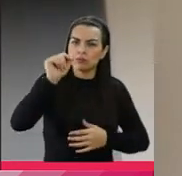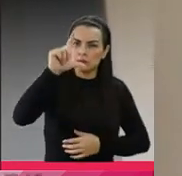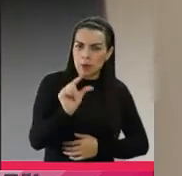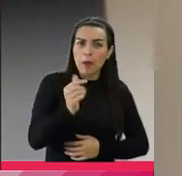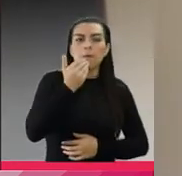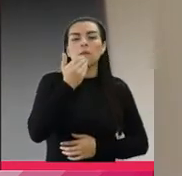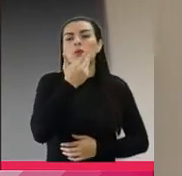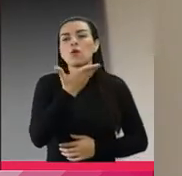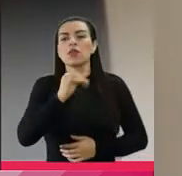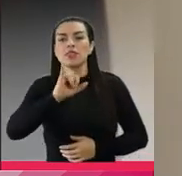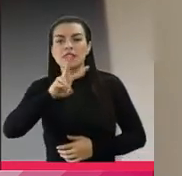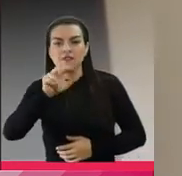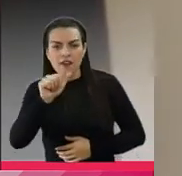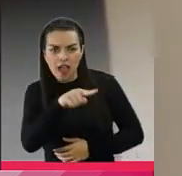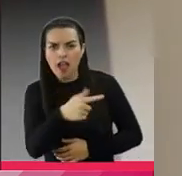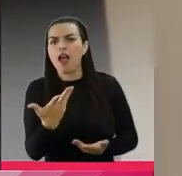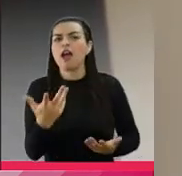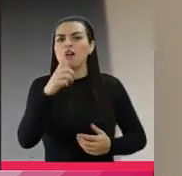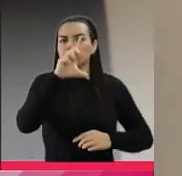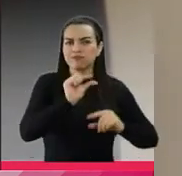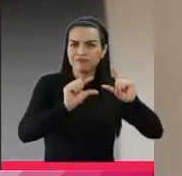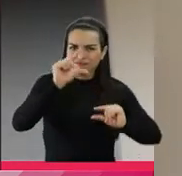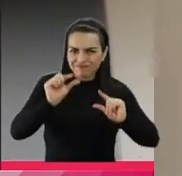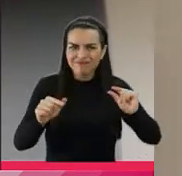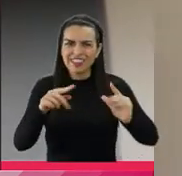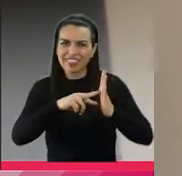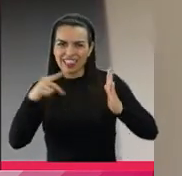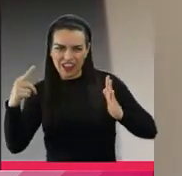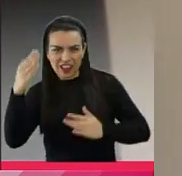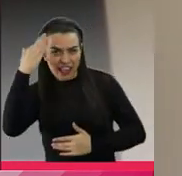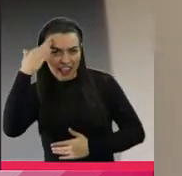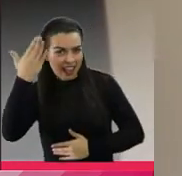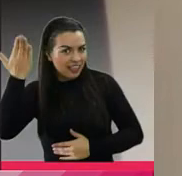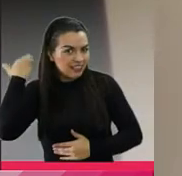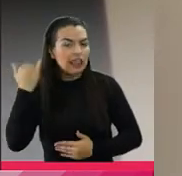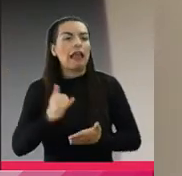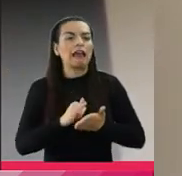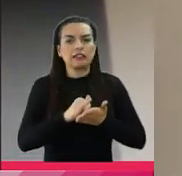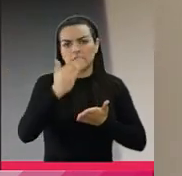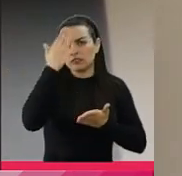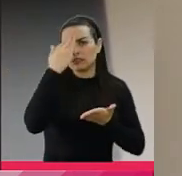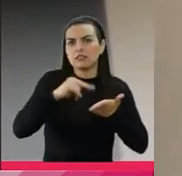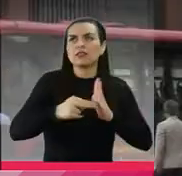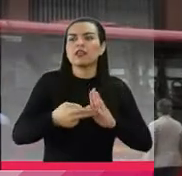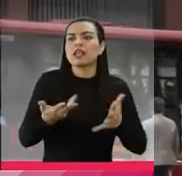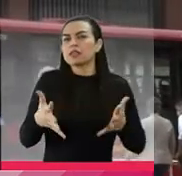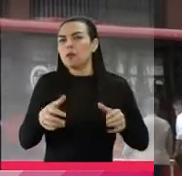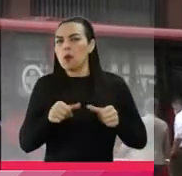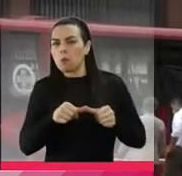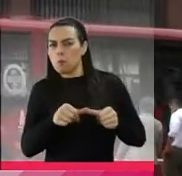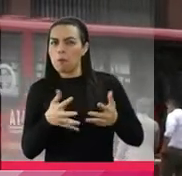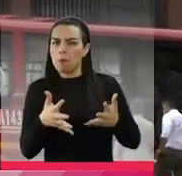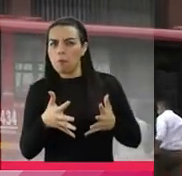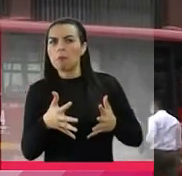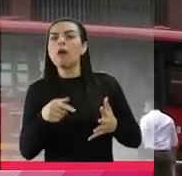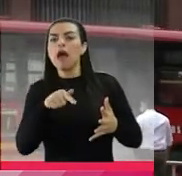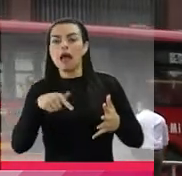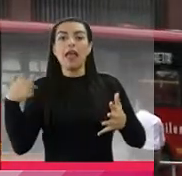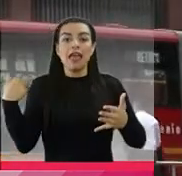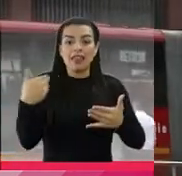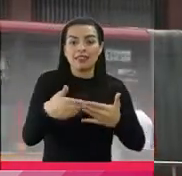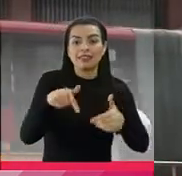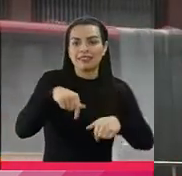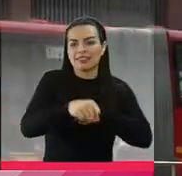celular de bajo costo, que se supone que es temporal y puede comenzar a revertirse en lo que queda del año. Esta cifra de